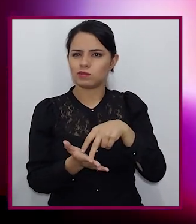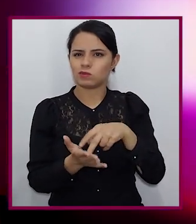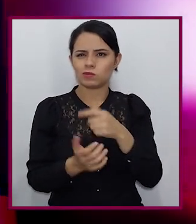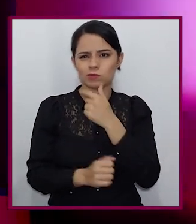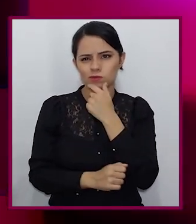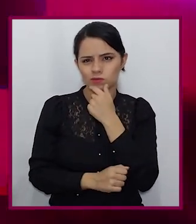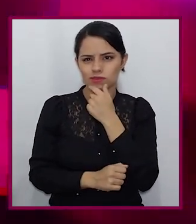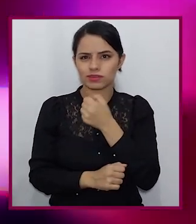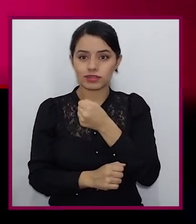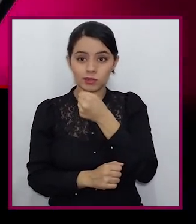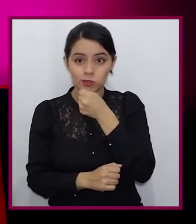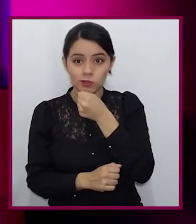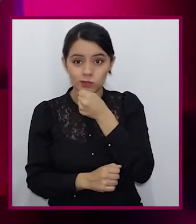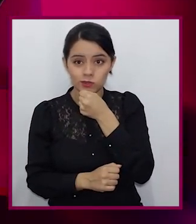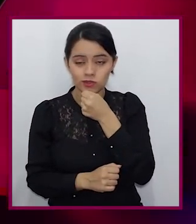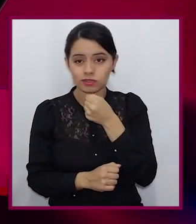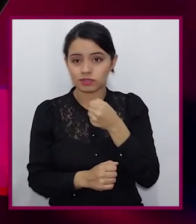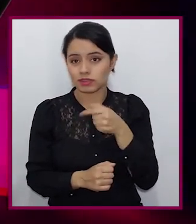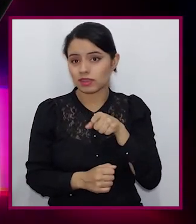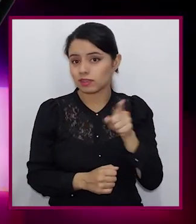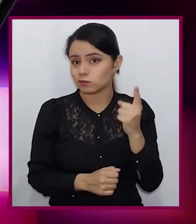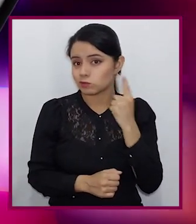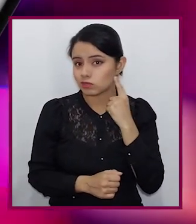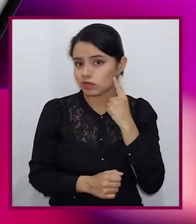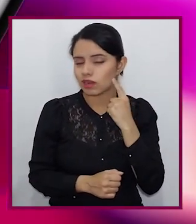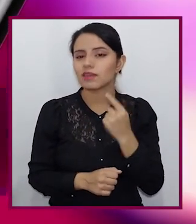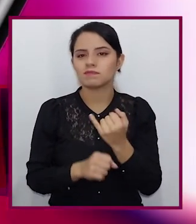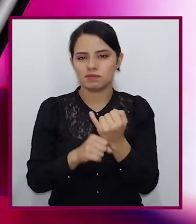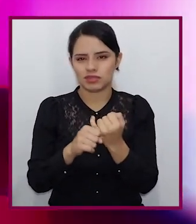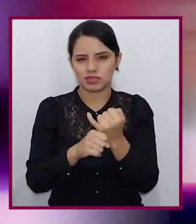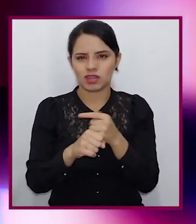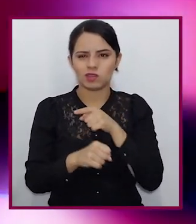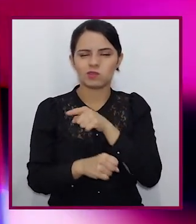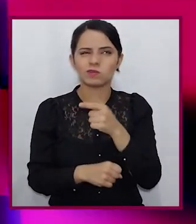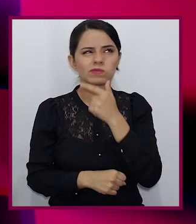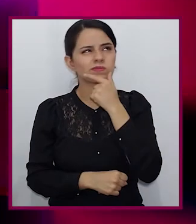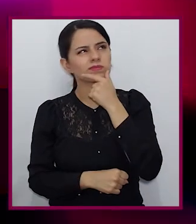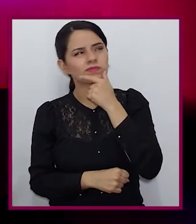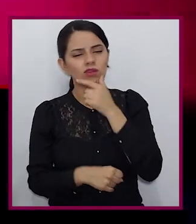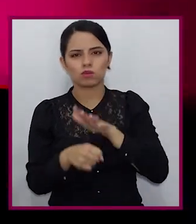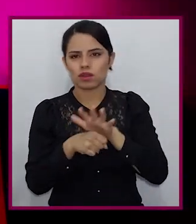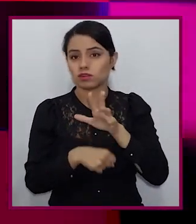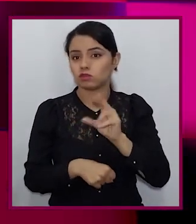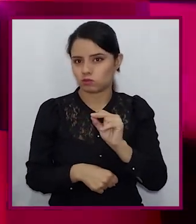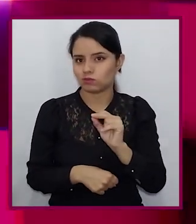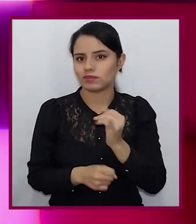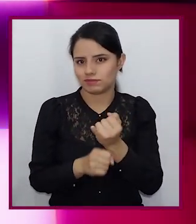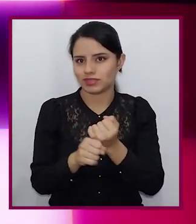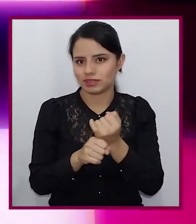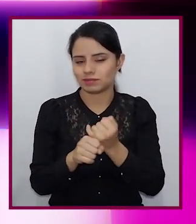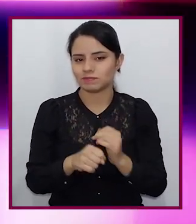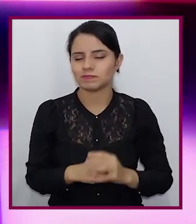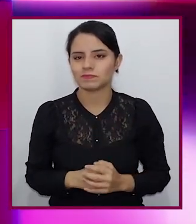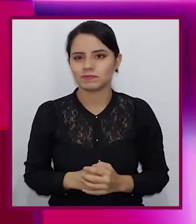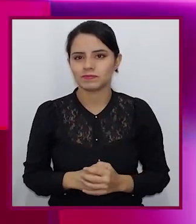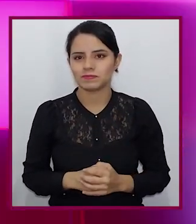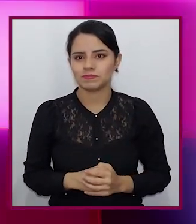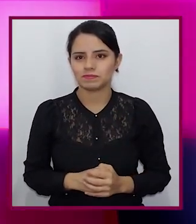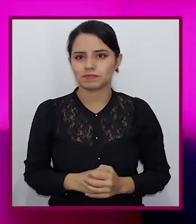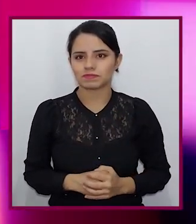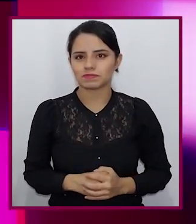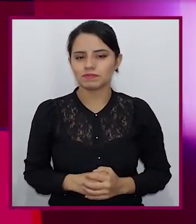casting de sonidos. ¿Por qué no mejor lo investigas en lugar de andar adivinando? ¡Qué gran idea!